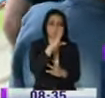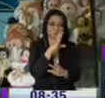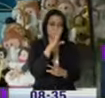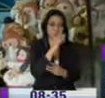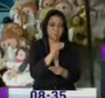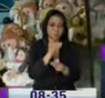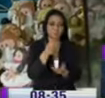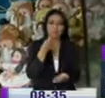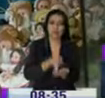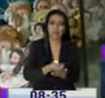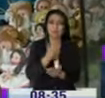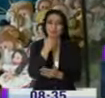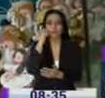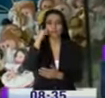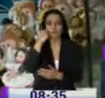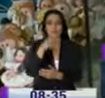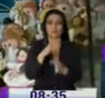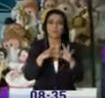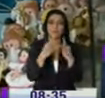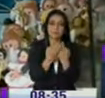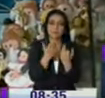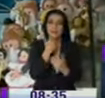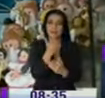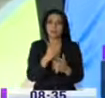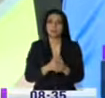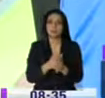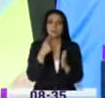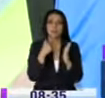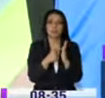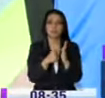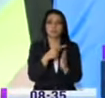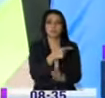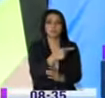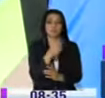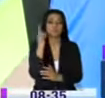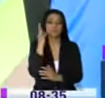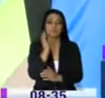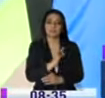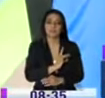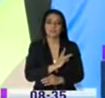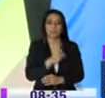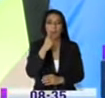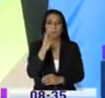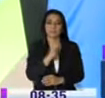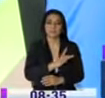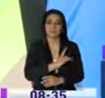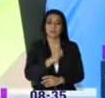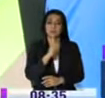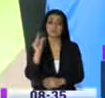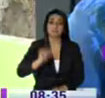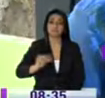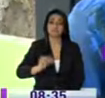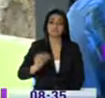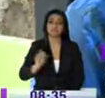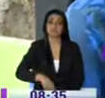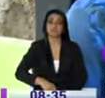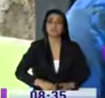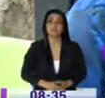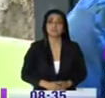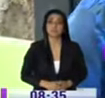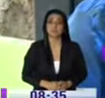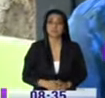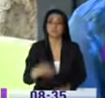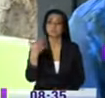para llevar de recuerdo a sus familias. Como es el caso de este ciudadano chileno, los precios son económicos. No,